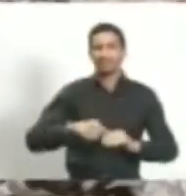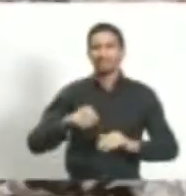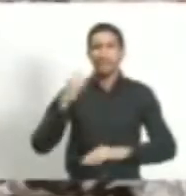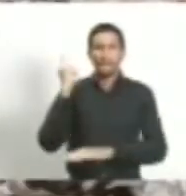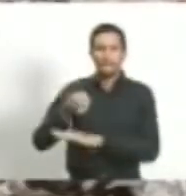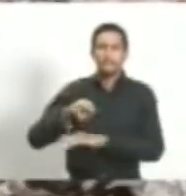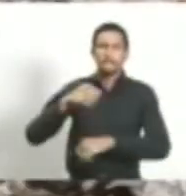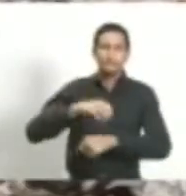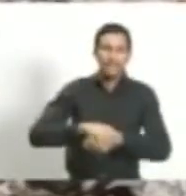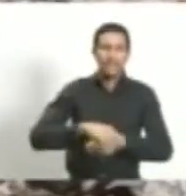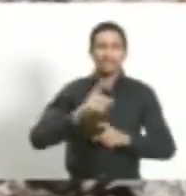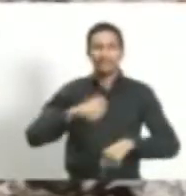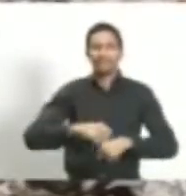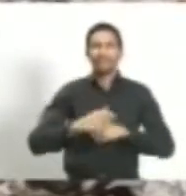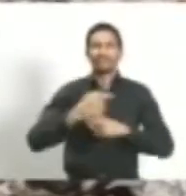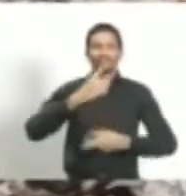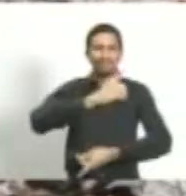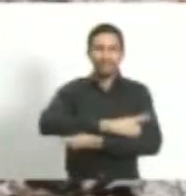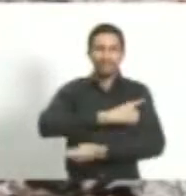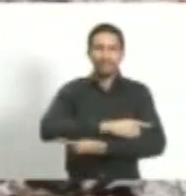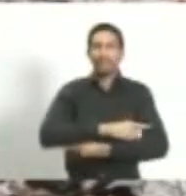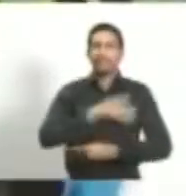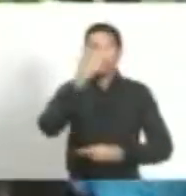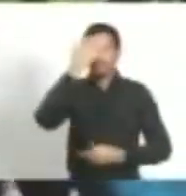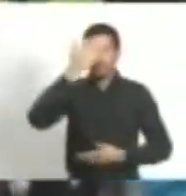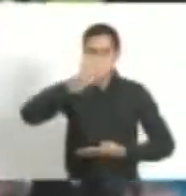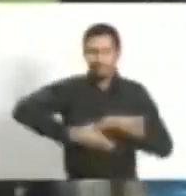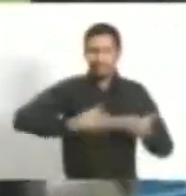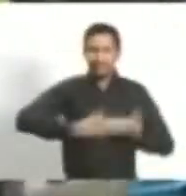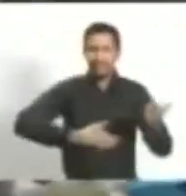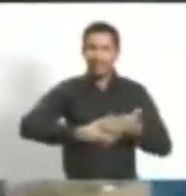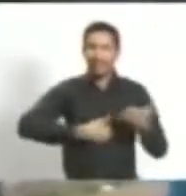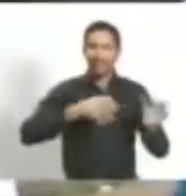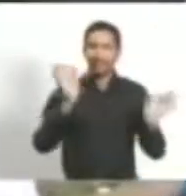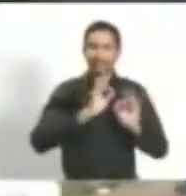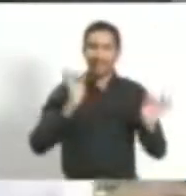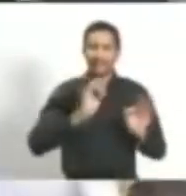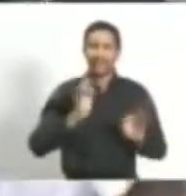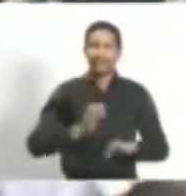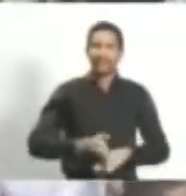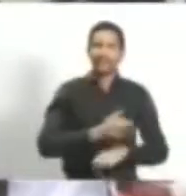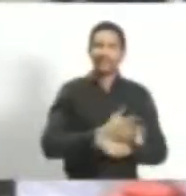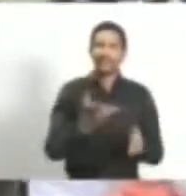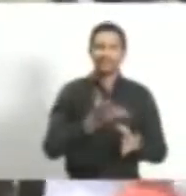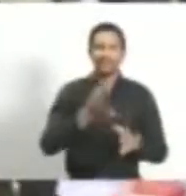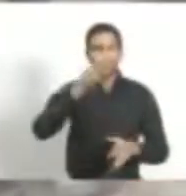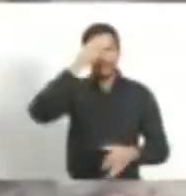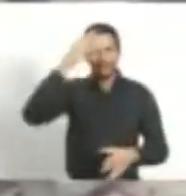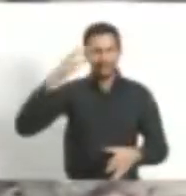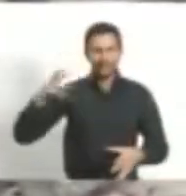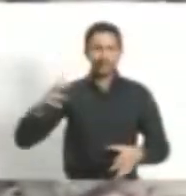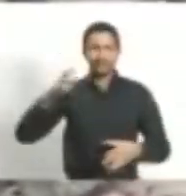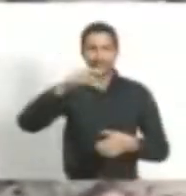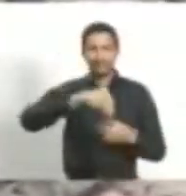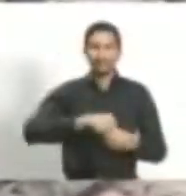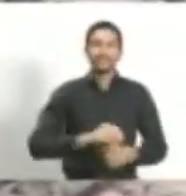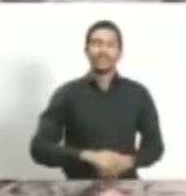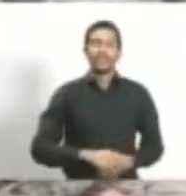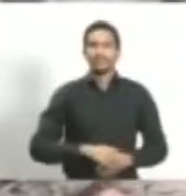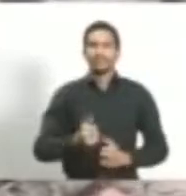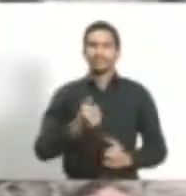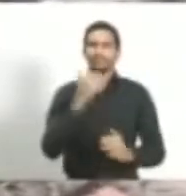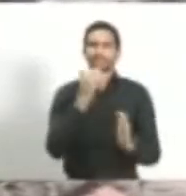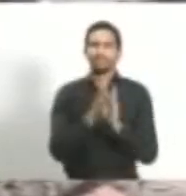del edificio que sin licencia se construía en la tercera etapa del barrio Blas de Lezo en Cartagena. JJ Verbel, Las Noticias,